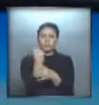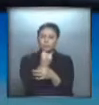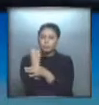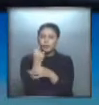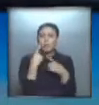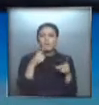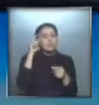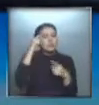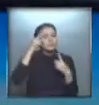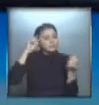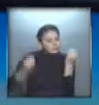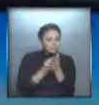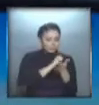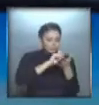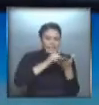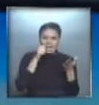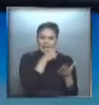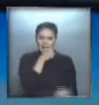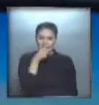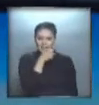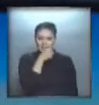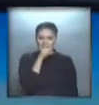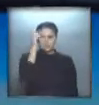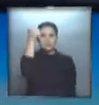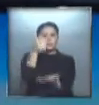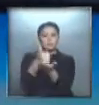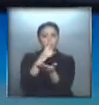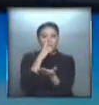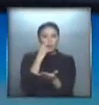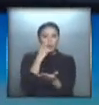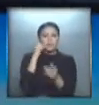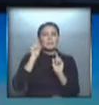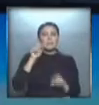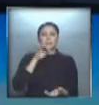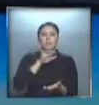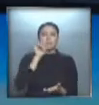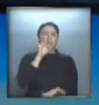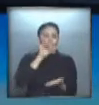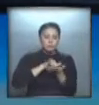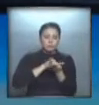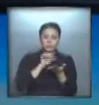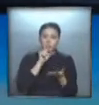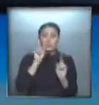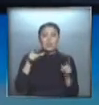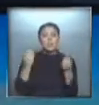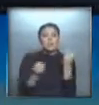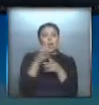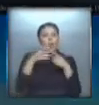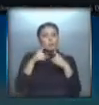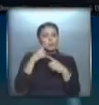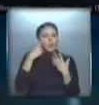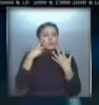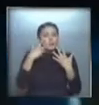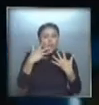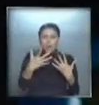músico, compositor, cantante. Hablamos de Lou Reed, además poeta neoyorquino y fundador de una banda mítica de la